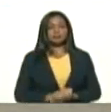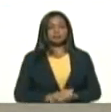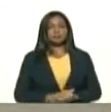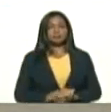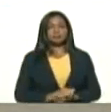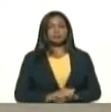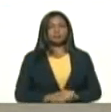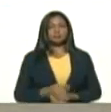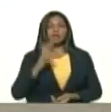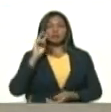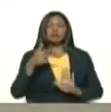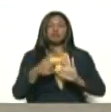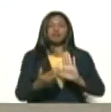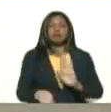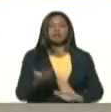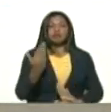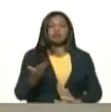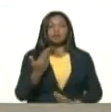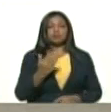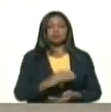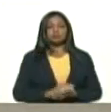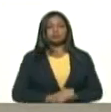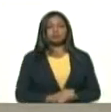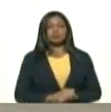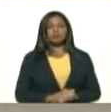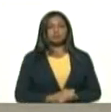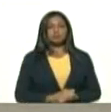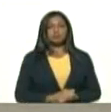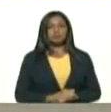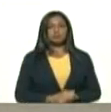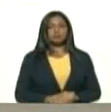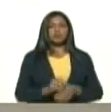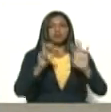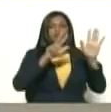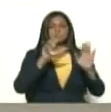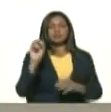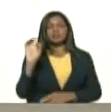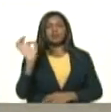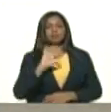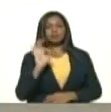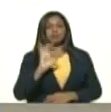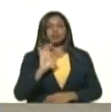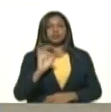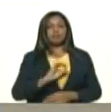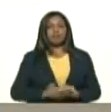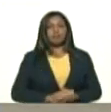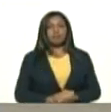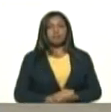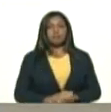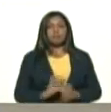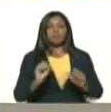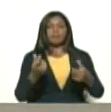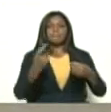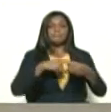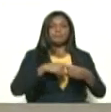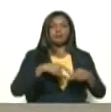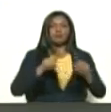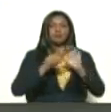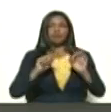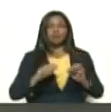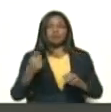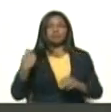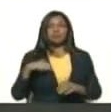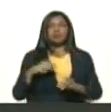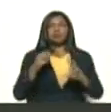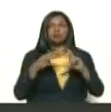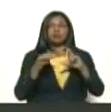Esto es un elemento importante. El 80% que ingresa, Darío, tiene su carnecito